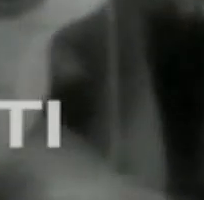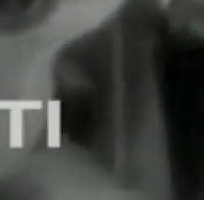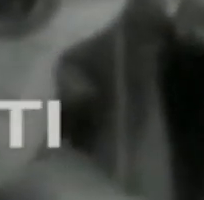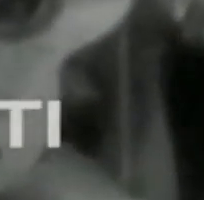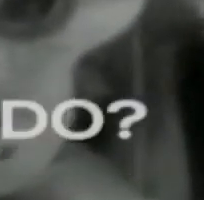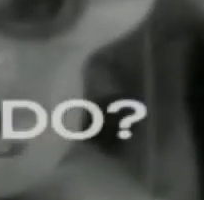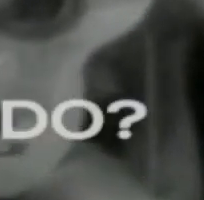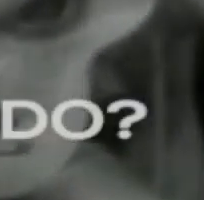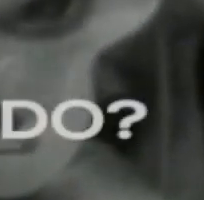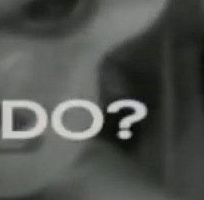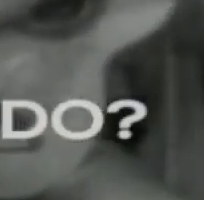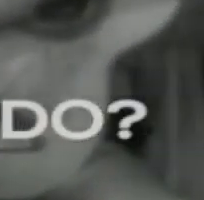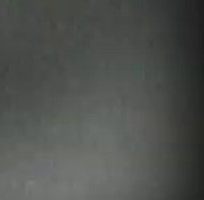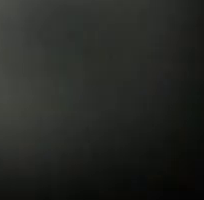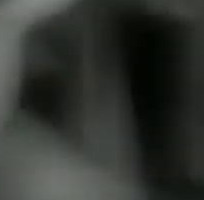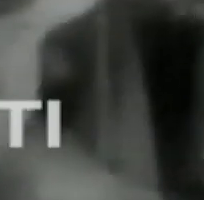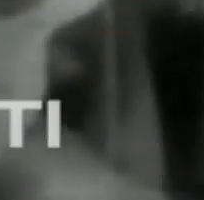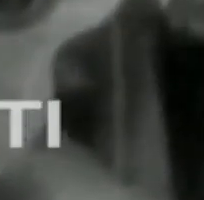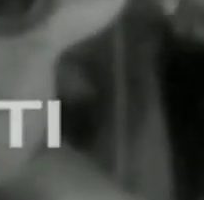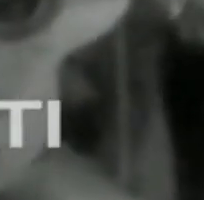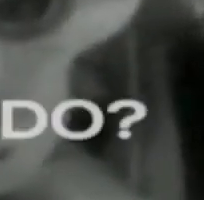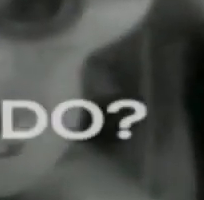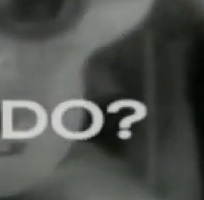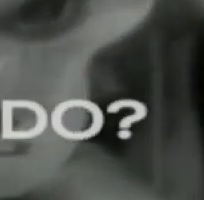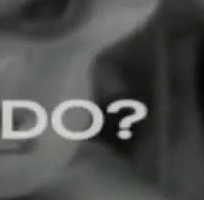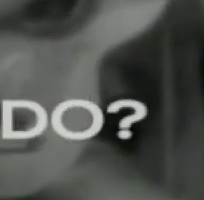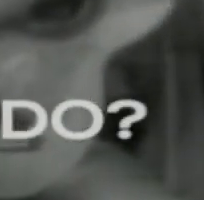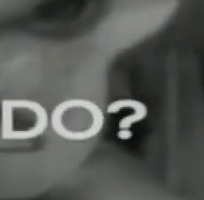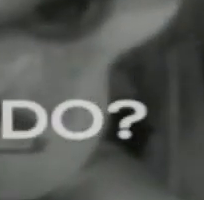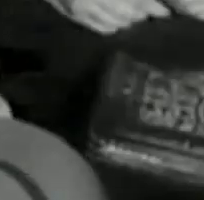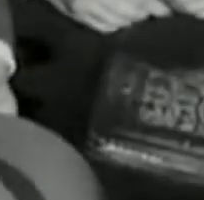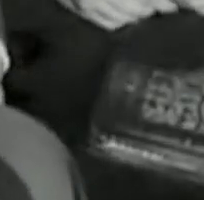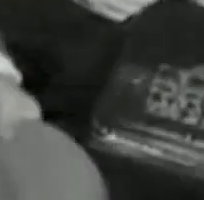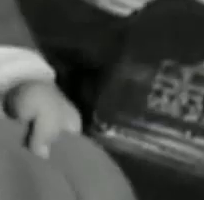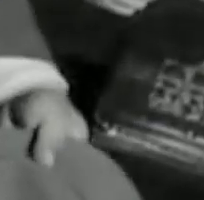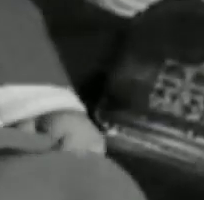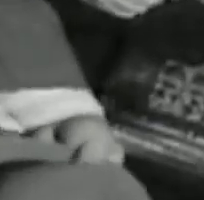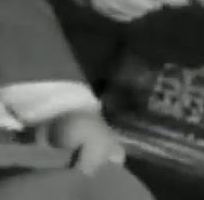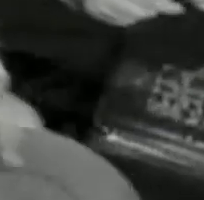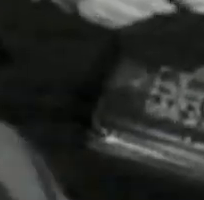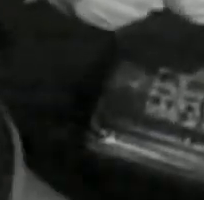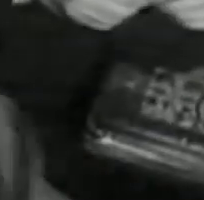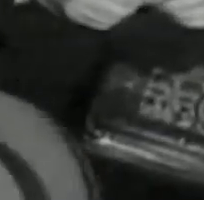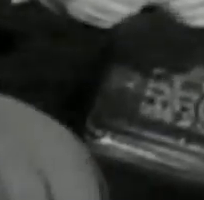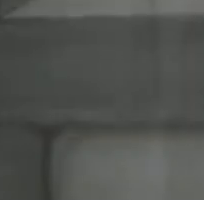Nunca esperé de ti lo que soy trans. Nunca esperé de ti lo que soy trans.